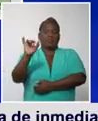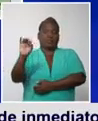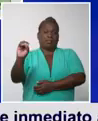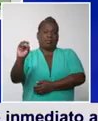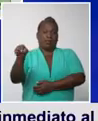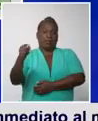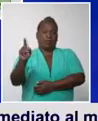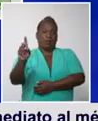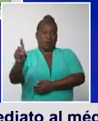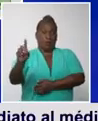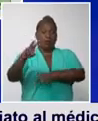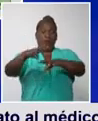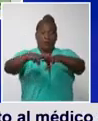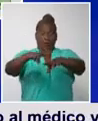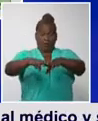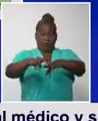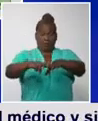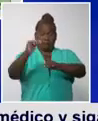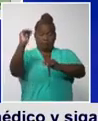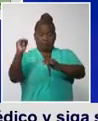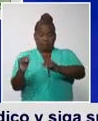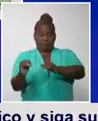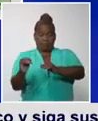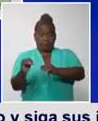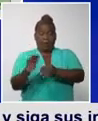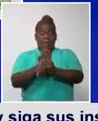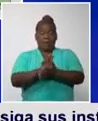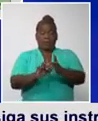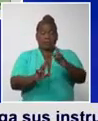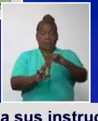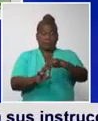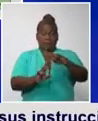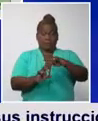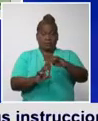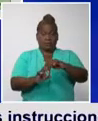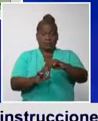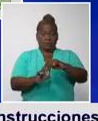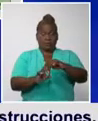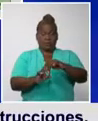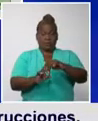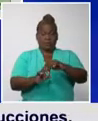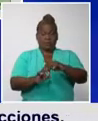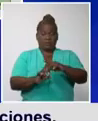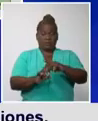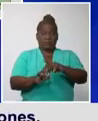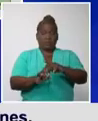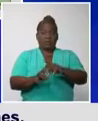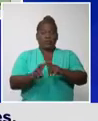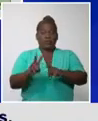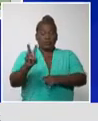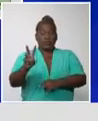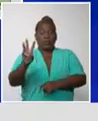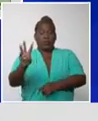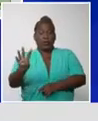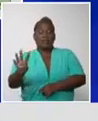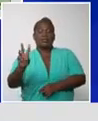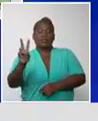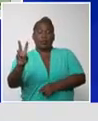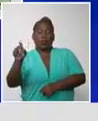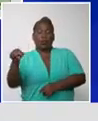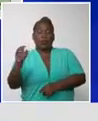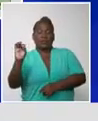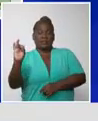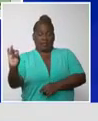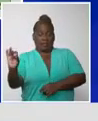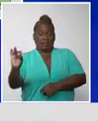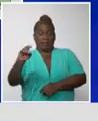360,1. Le sigue la provincia de Matanzas con una tasa de 242,7. Santi